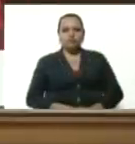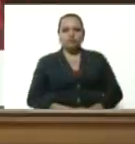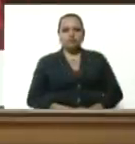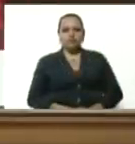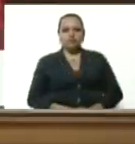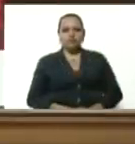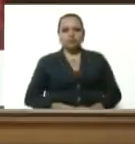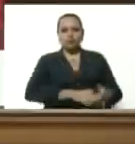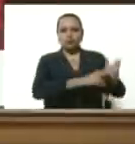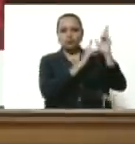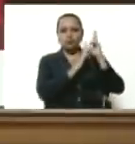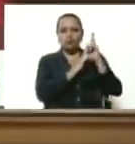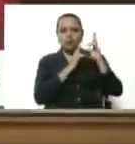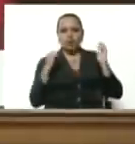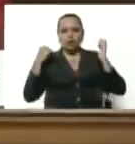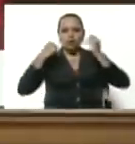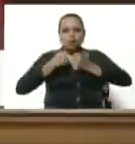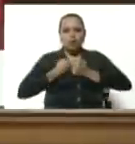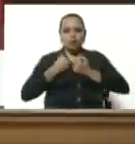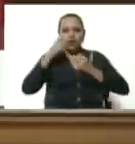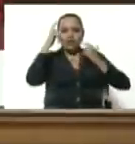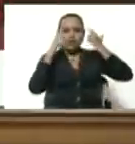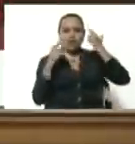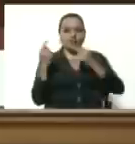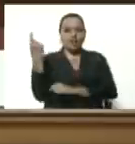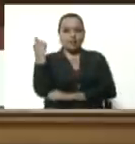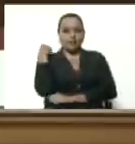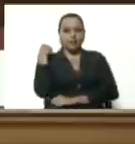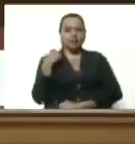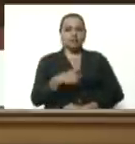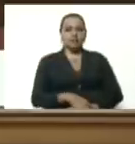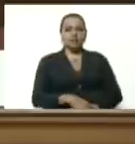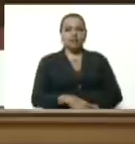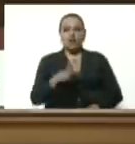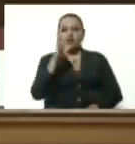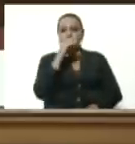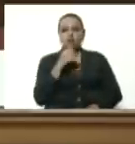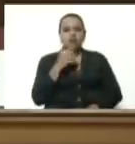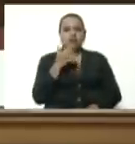calada, con el morral de Hugo Chávez en la espalda. Eso no hay duda.